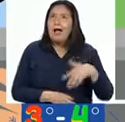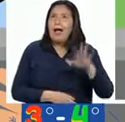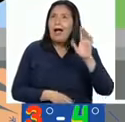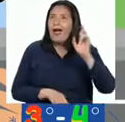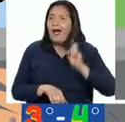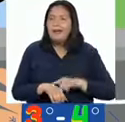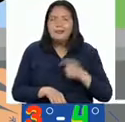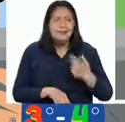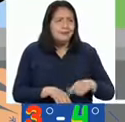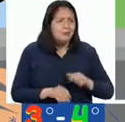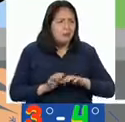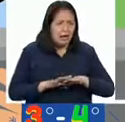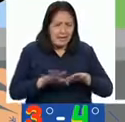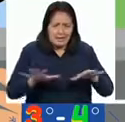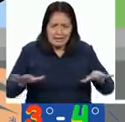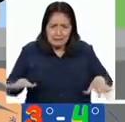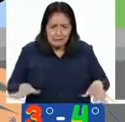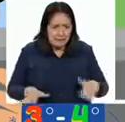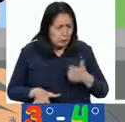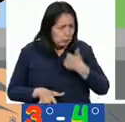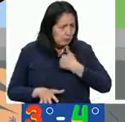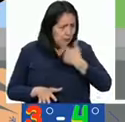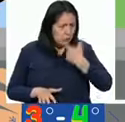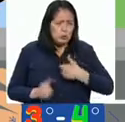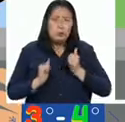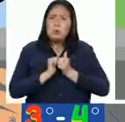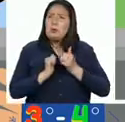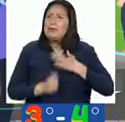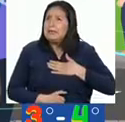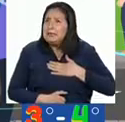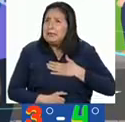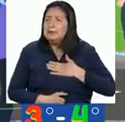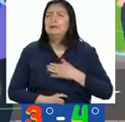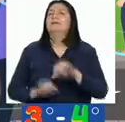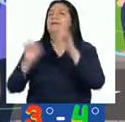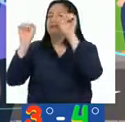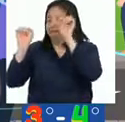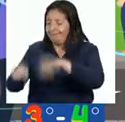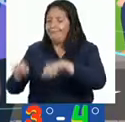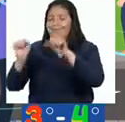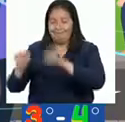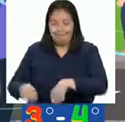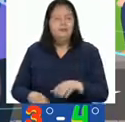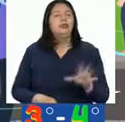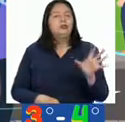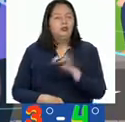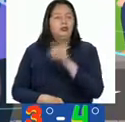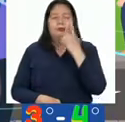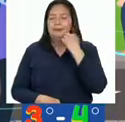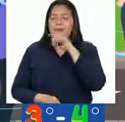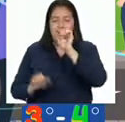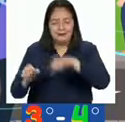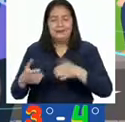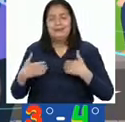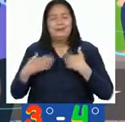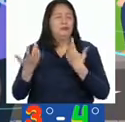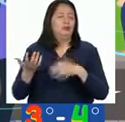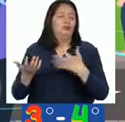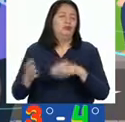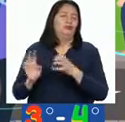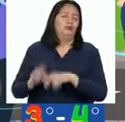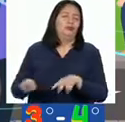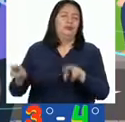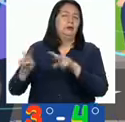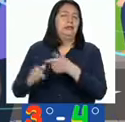el espacio personal estuvo conmigo? Sí, todas y todos tenemos ese tesoro y debemos